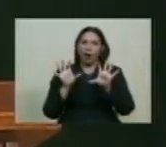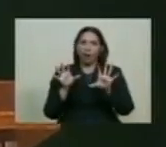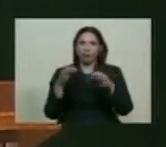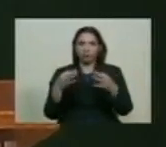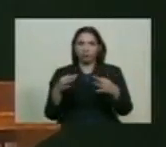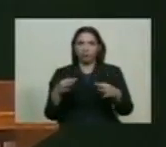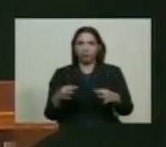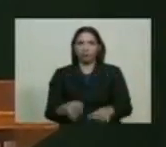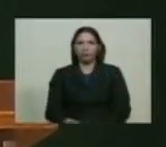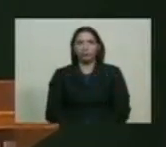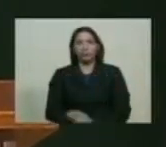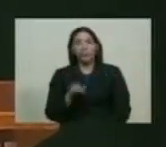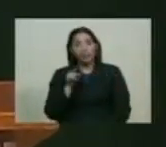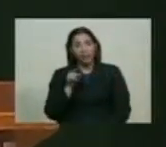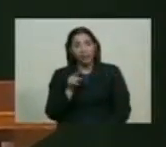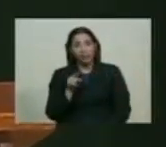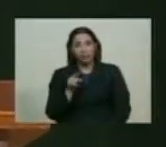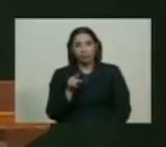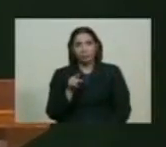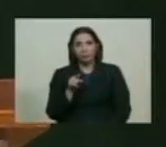todo, esos momentos en que